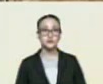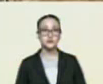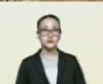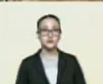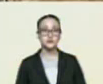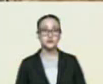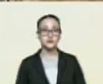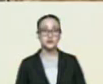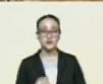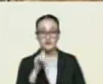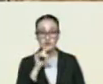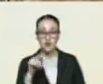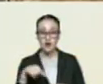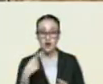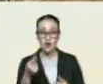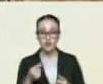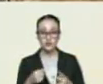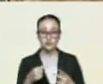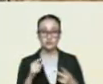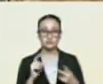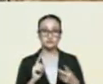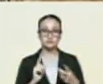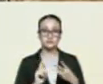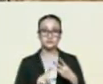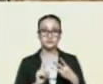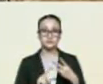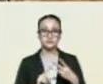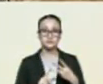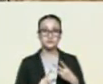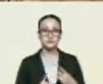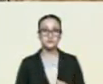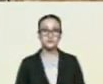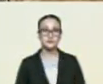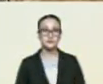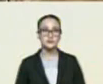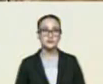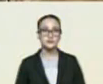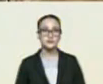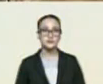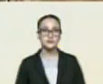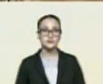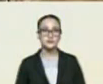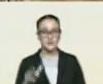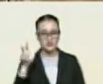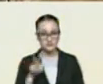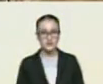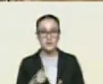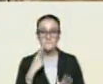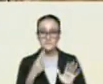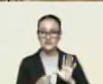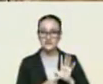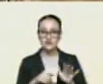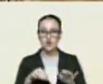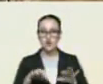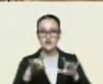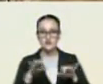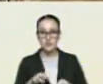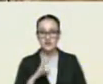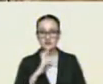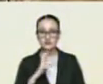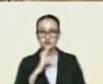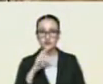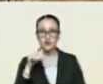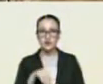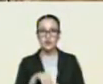Sírvase informar el siguiente punto del orden del día, secretario. Primer punto aprobado en plenaria, presentación del informe de los